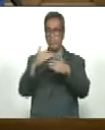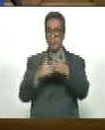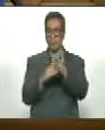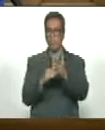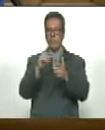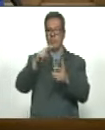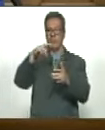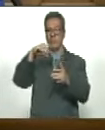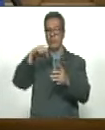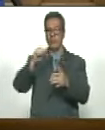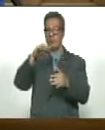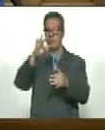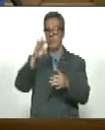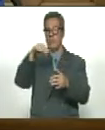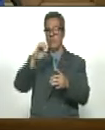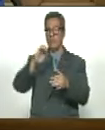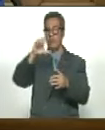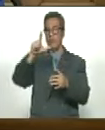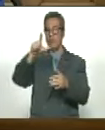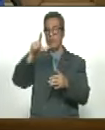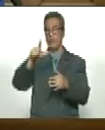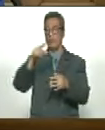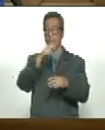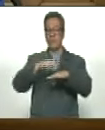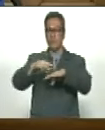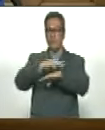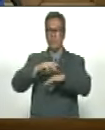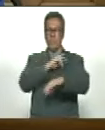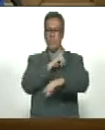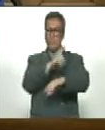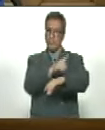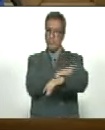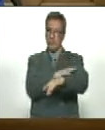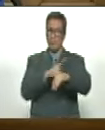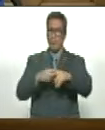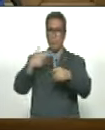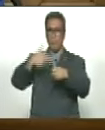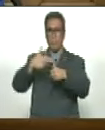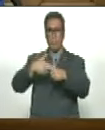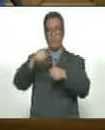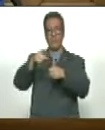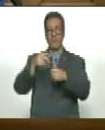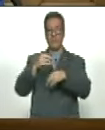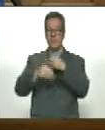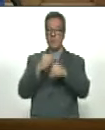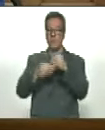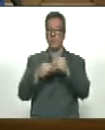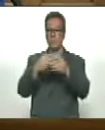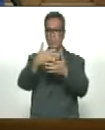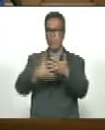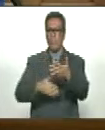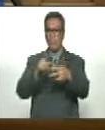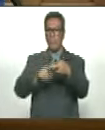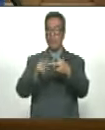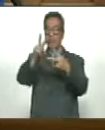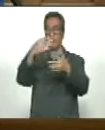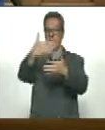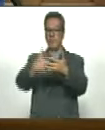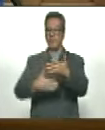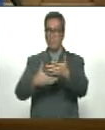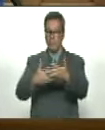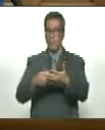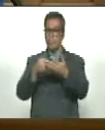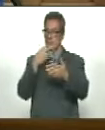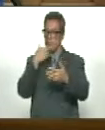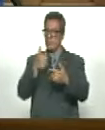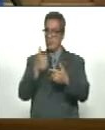ciudadano Rafael Tellechea Ruiz, ministro del Poder Popular de Petróleo, mediante la cual remite dos informes